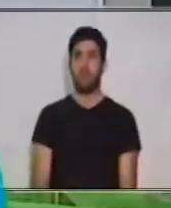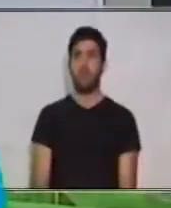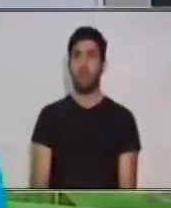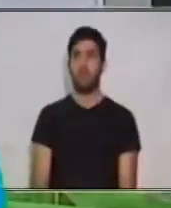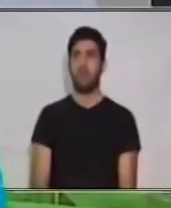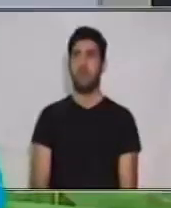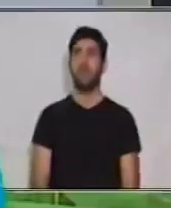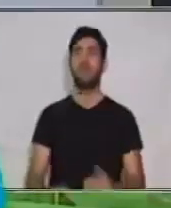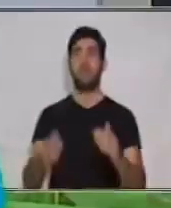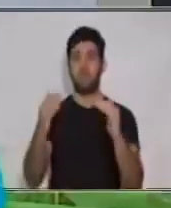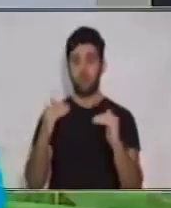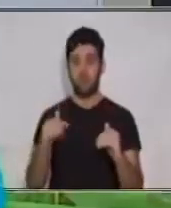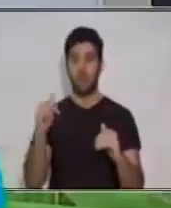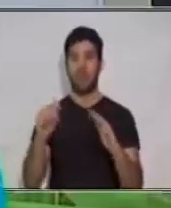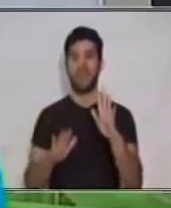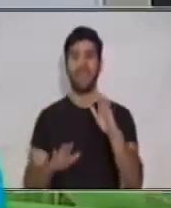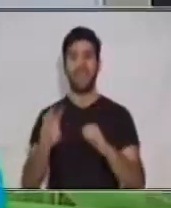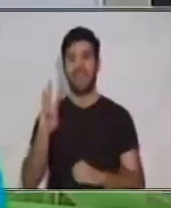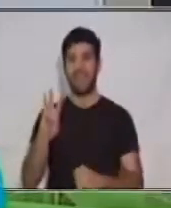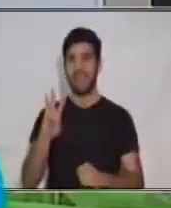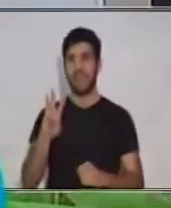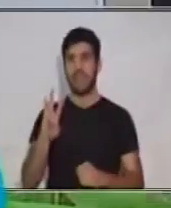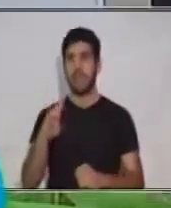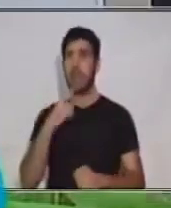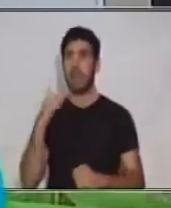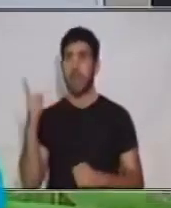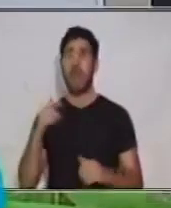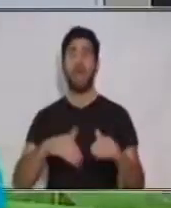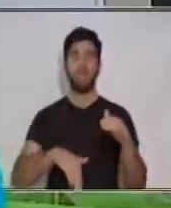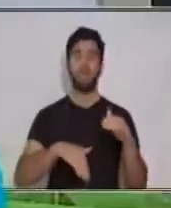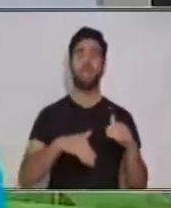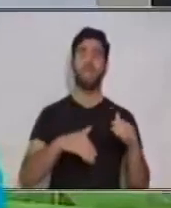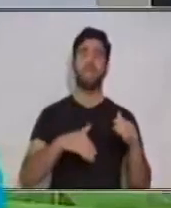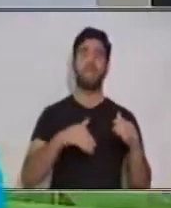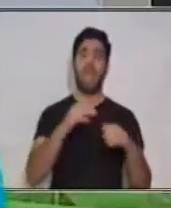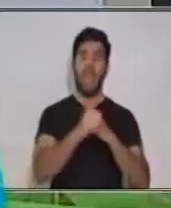La persona 13, fútbol y maratón.